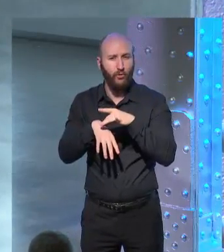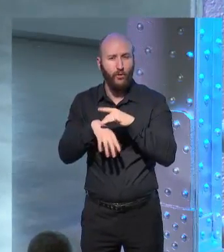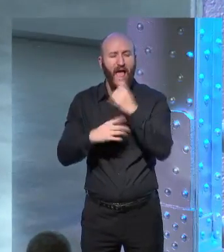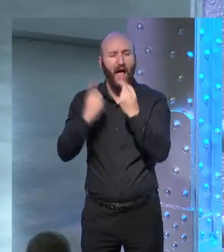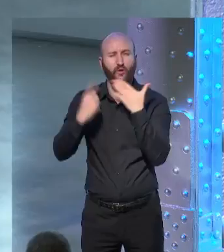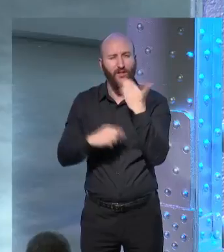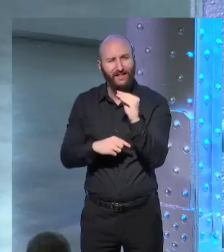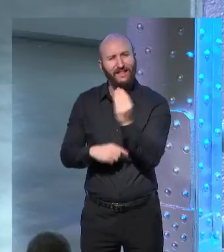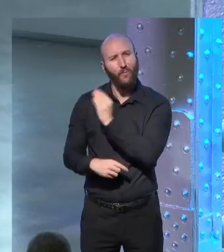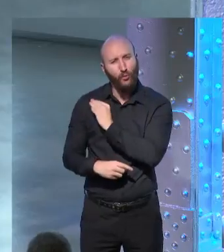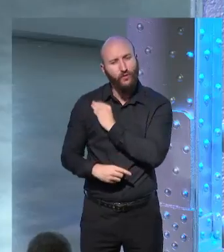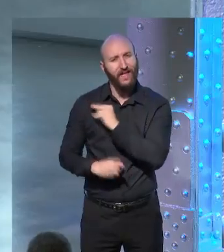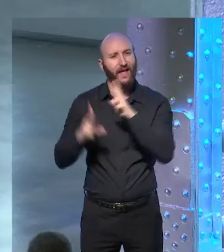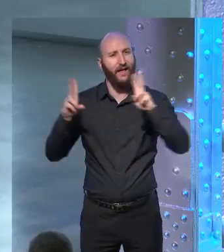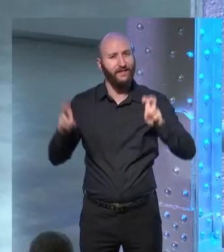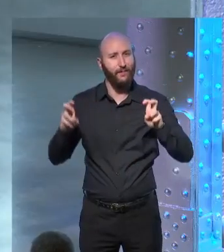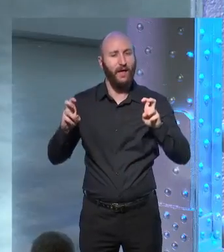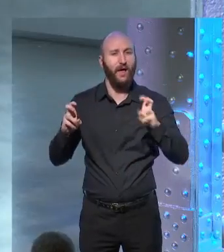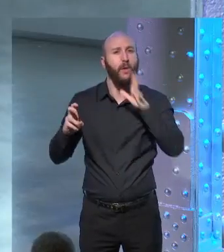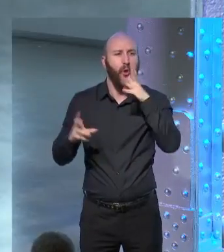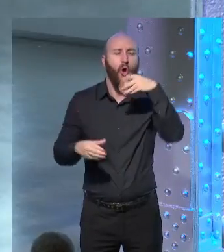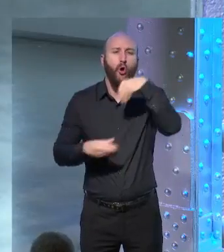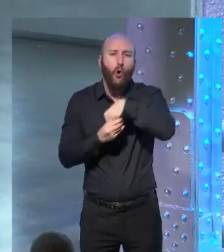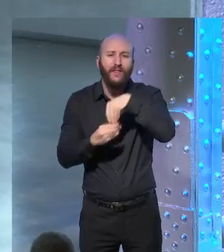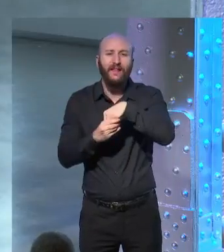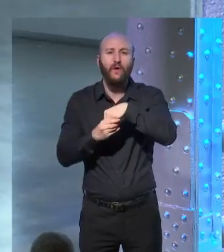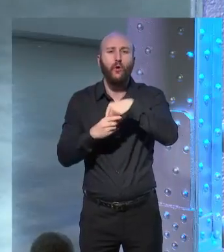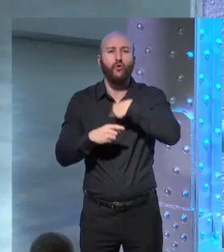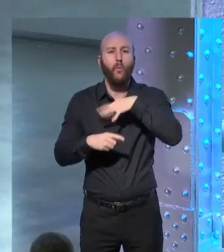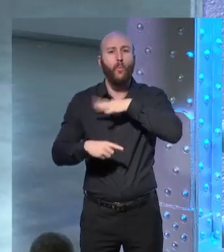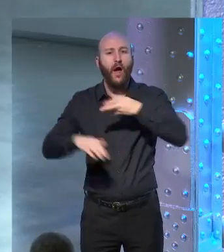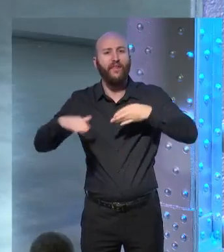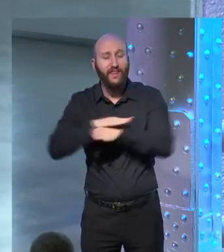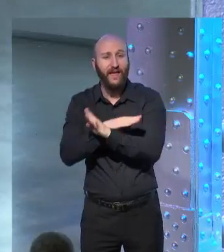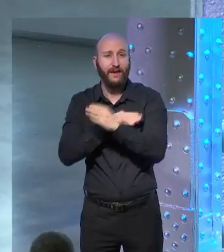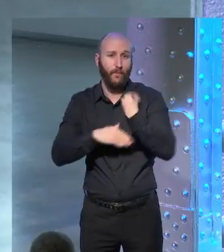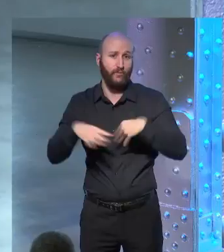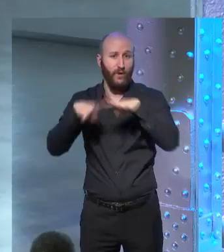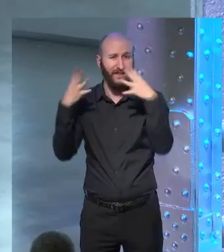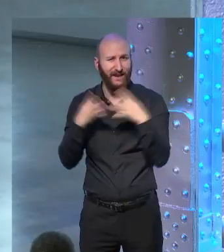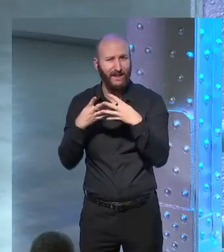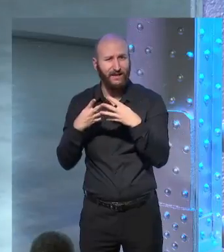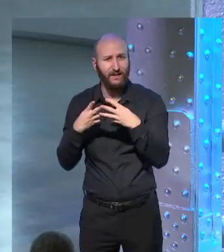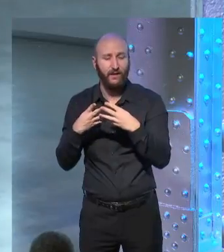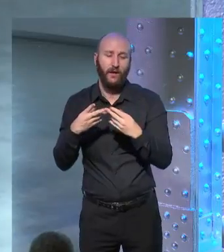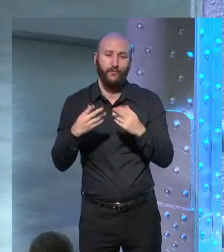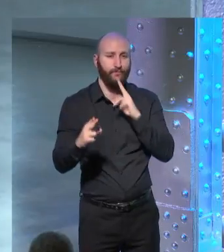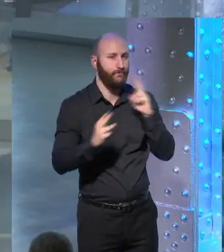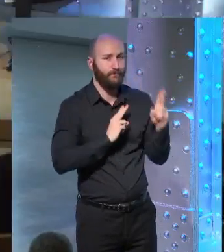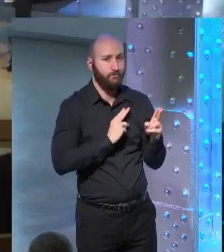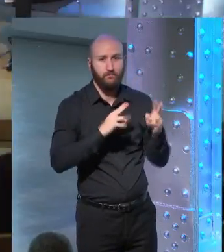algún adolescente respecto a contenidos a los que ha podido acceder en Internet. No, es que hay muchos contenidos